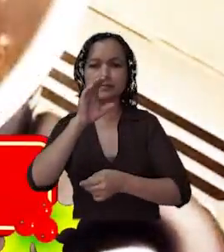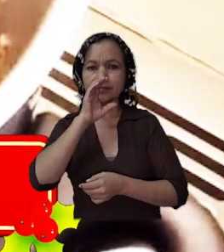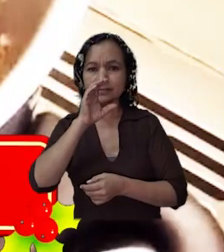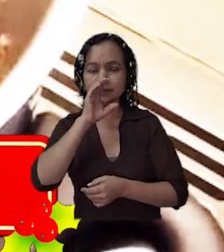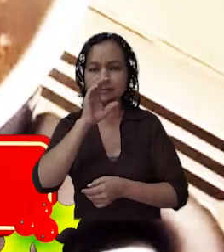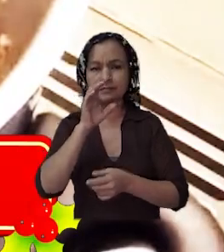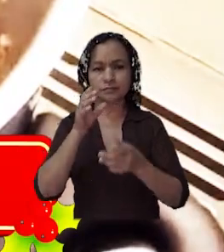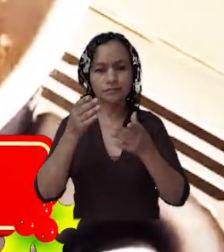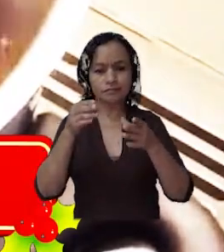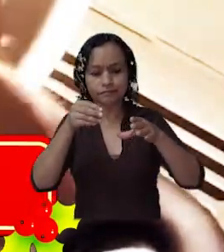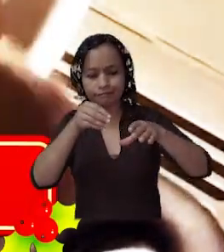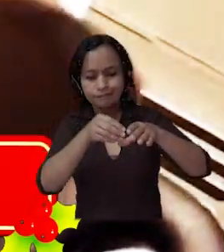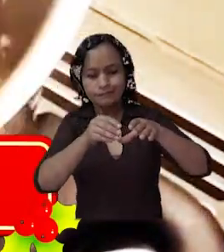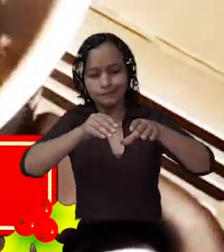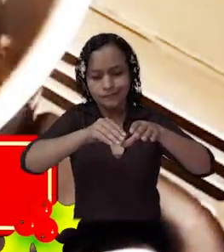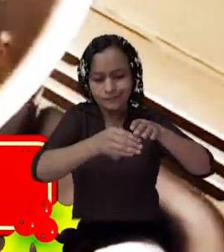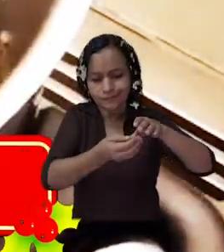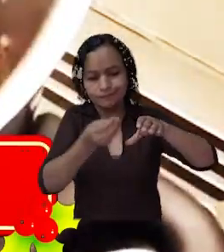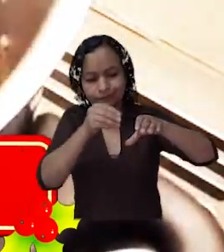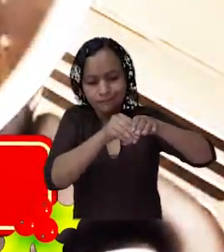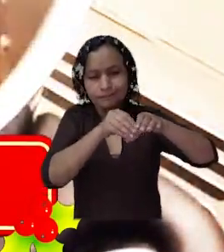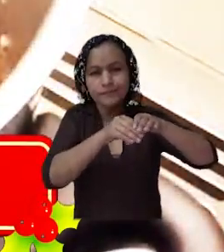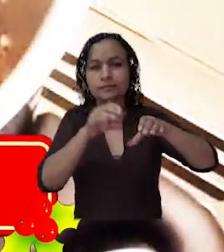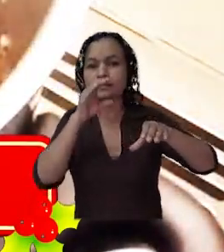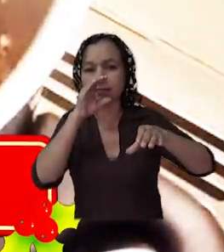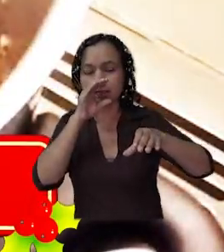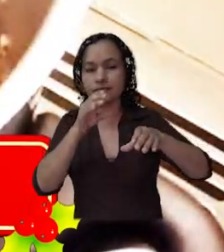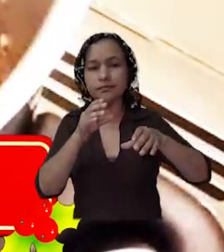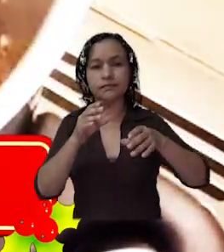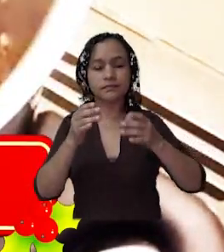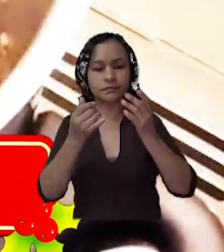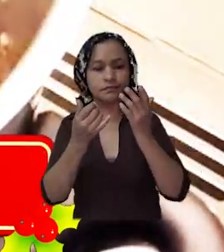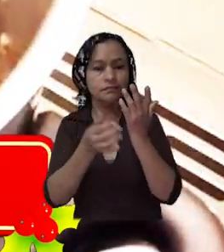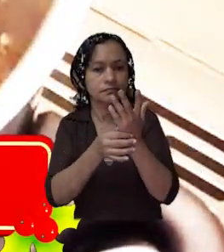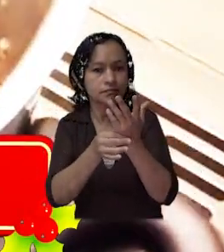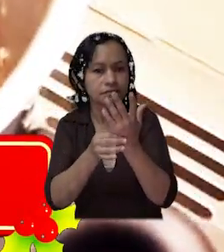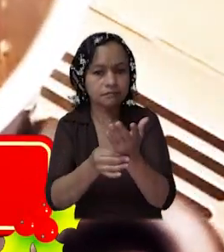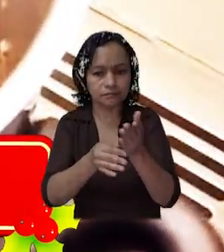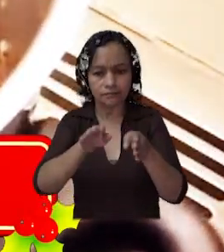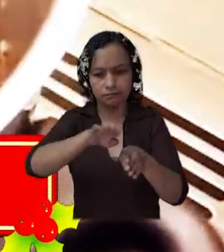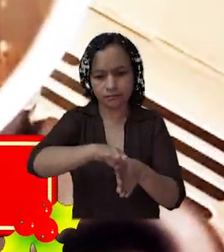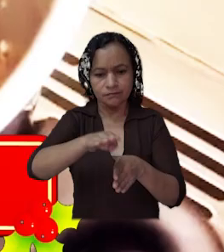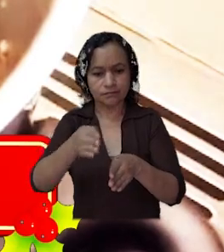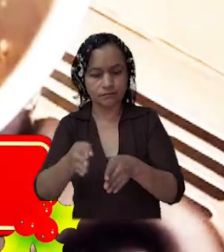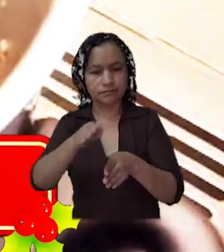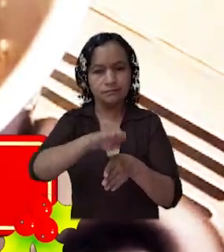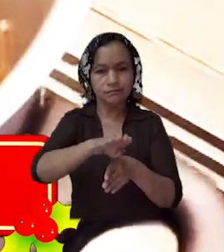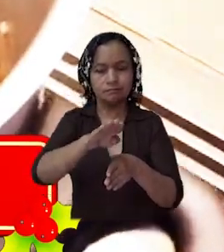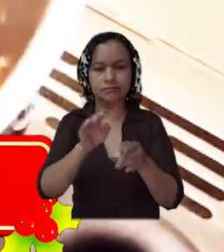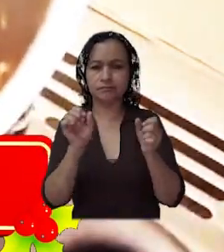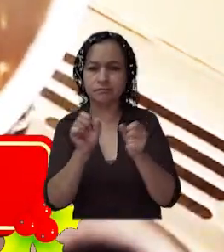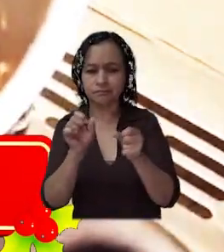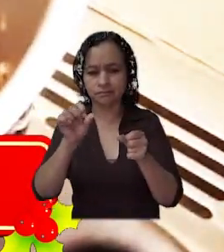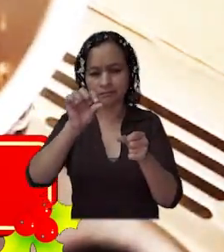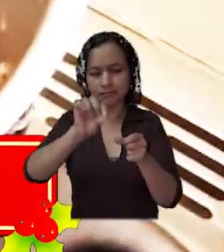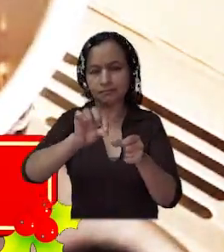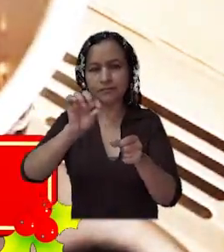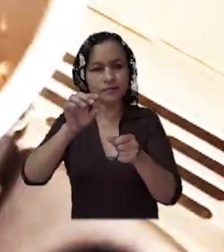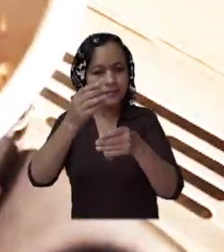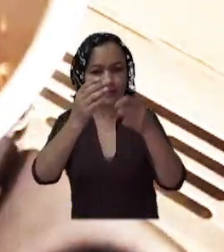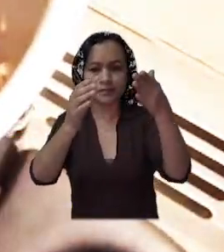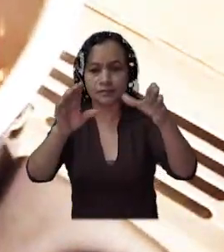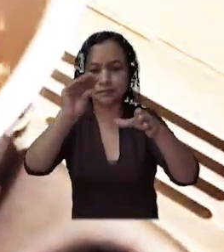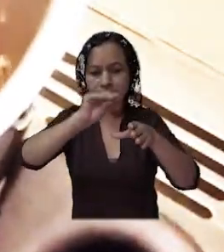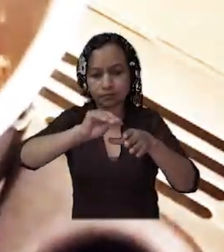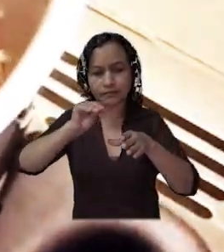puede ser un cerdo, puede ser una carne de res a la plancha y hacerle una salsa fría con todos estos